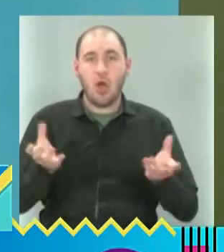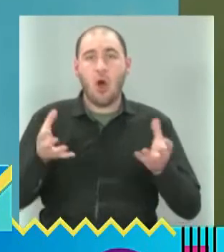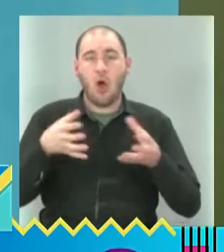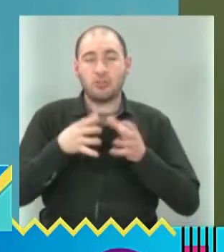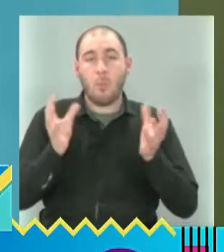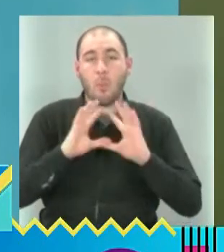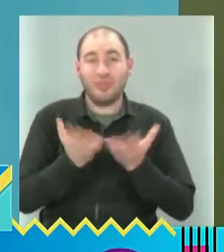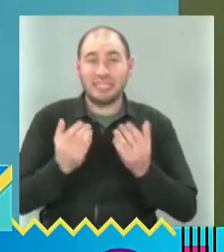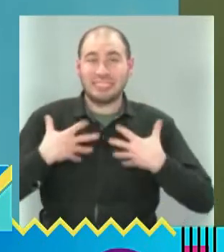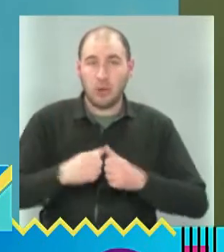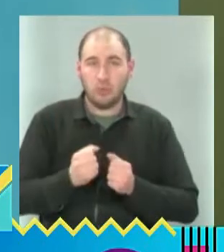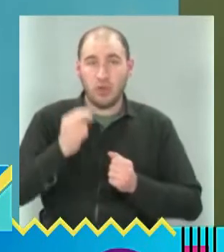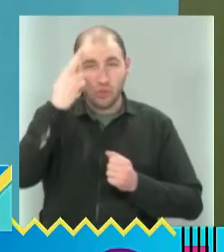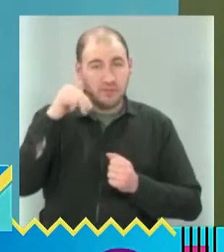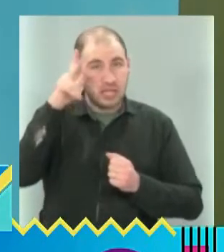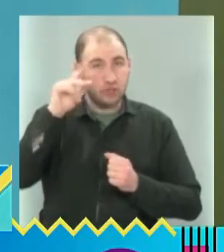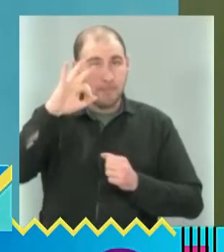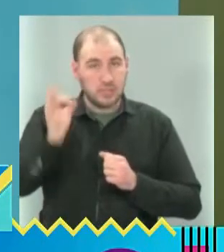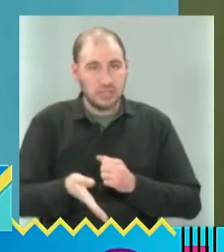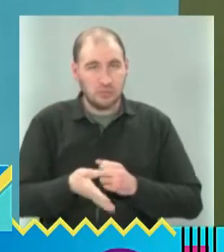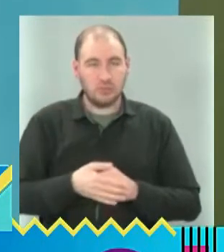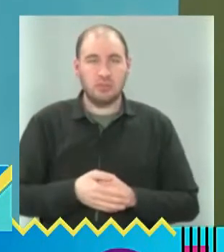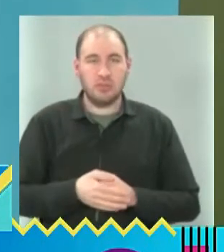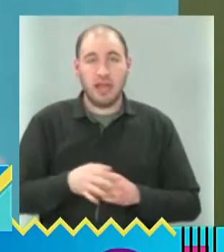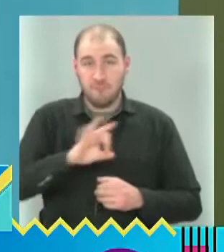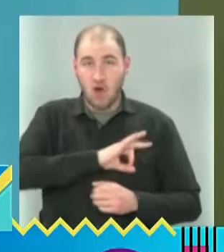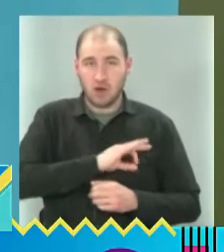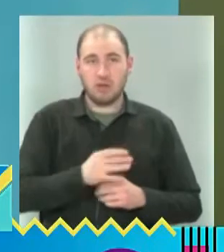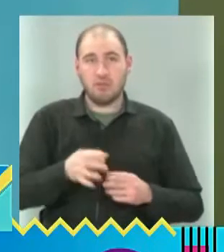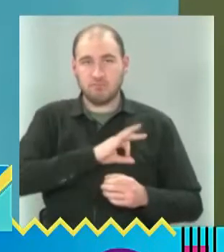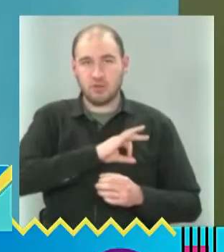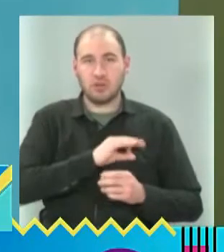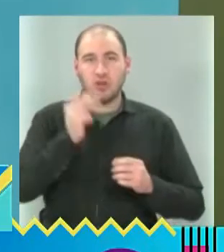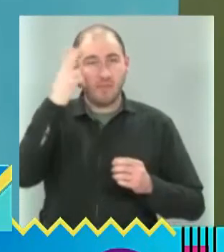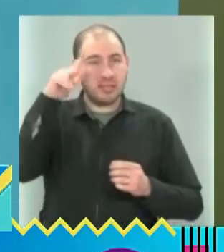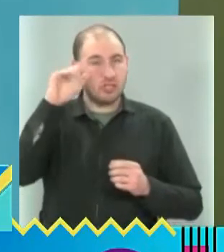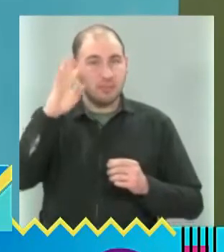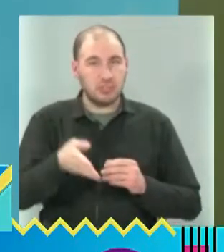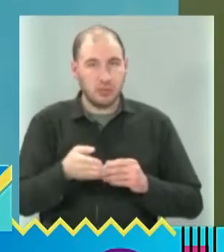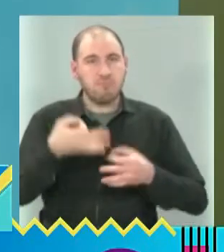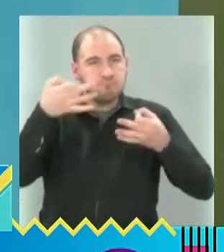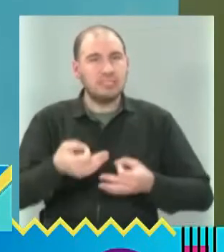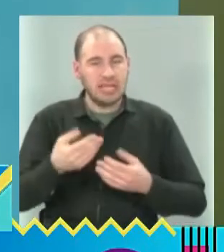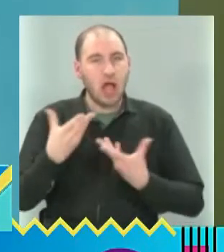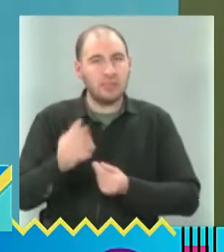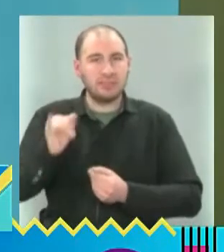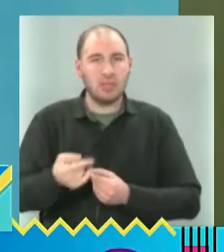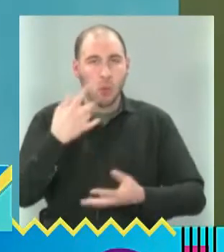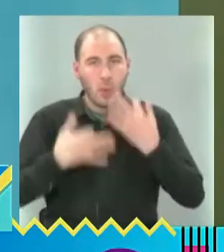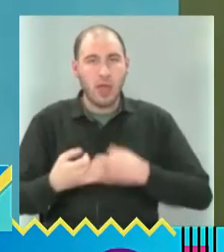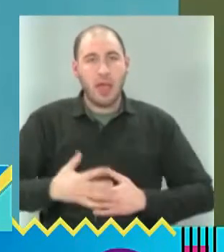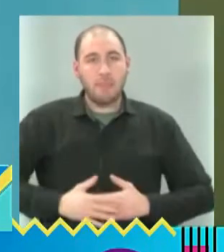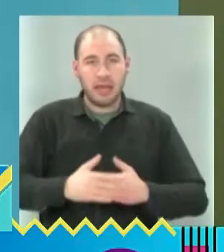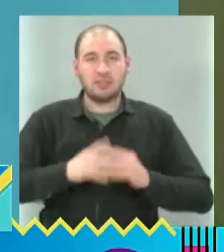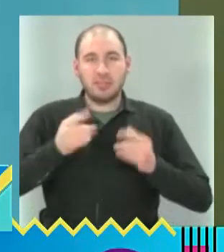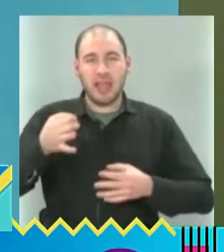Mundial de la Salud ha dicho que el 98%, los profilácticos y los preservativos tienen un 98% de efectividad en la prevención de embarazos